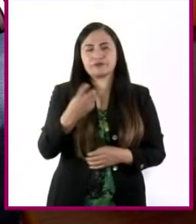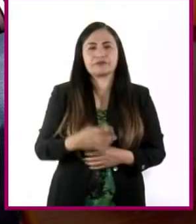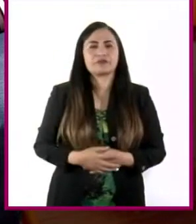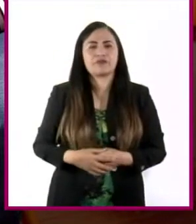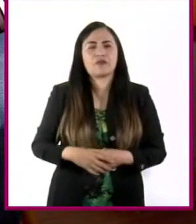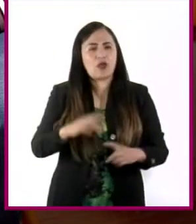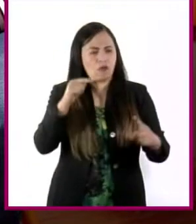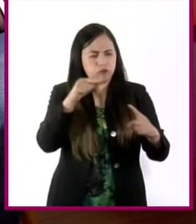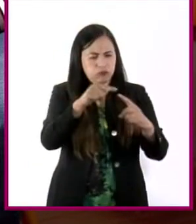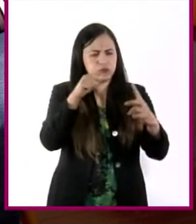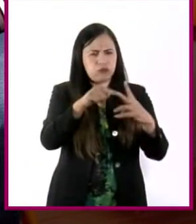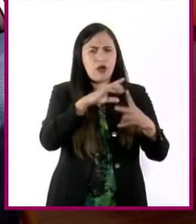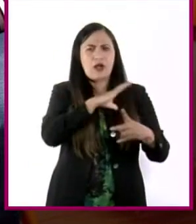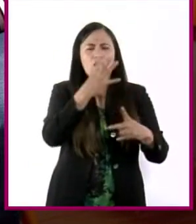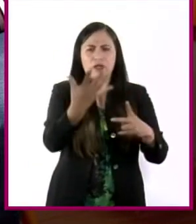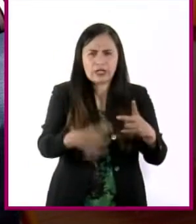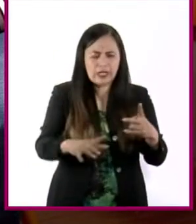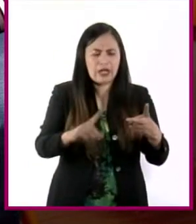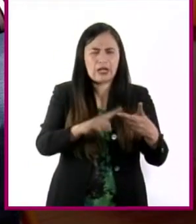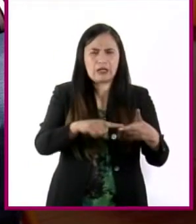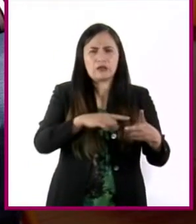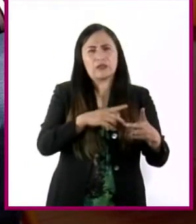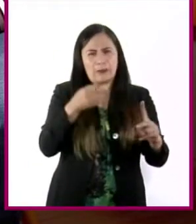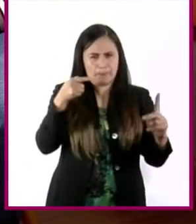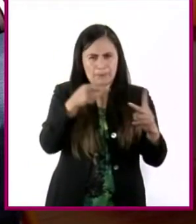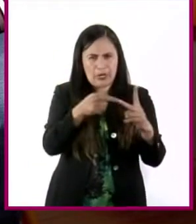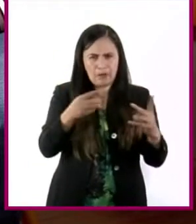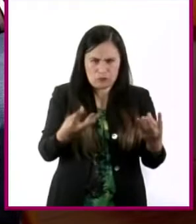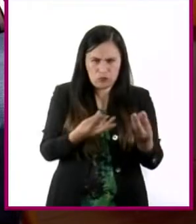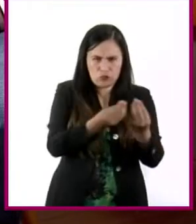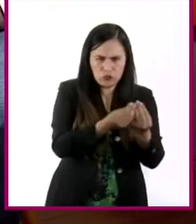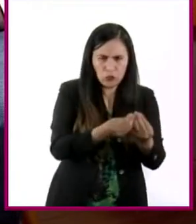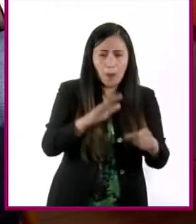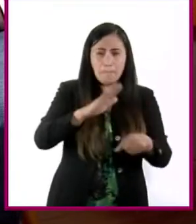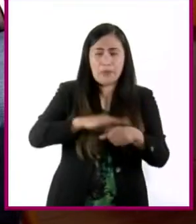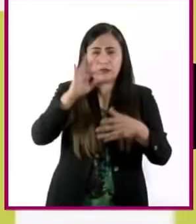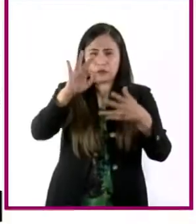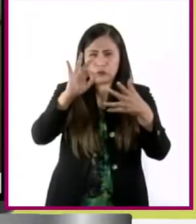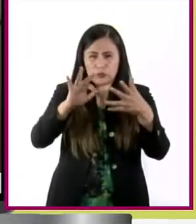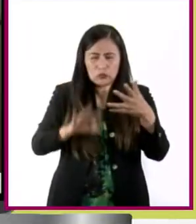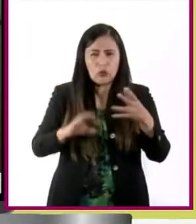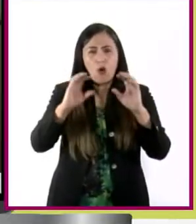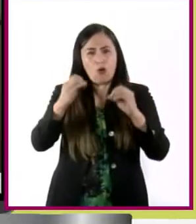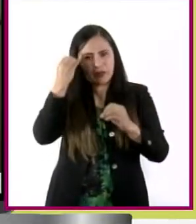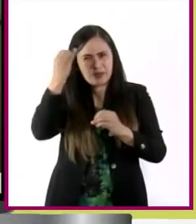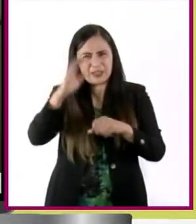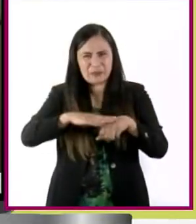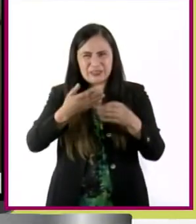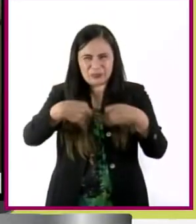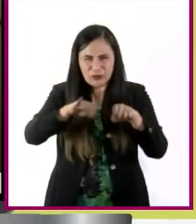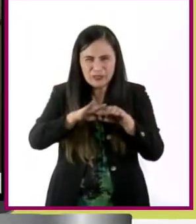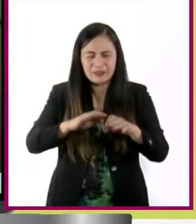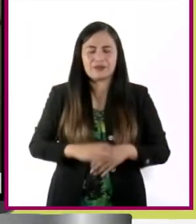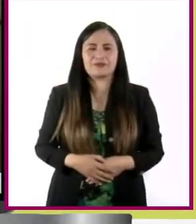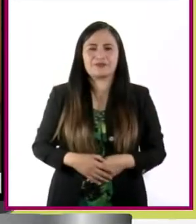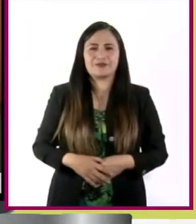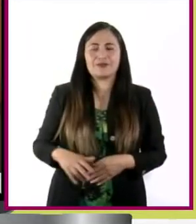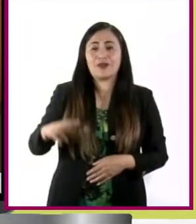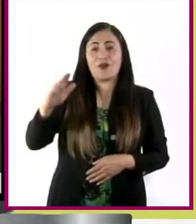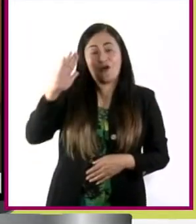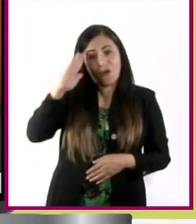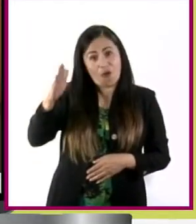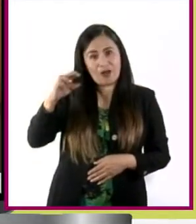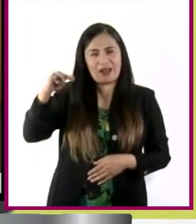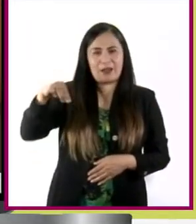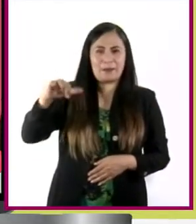por los objetivos general y específico, más los puntos o ideas principales. Hola Melanie, qué bueno que sigues con nosotros.